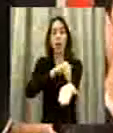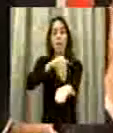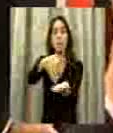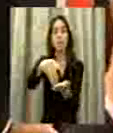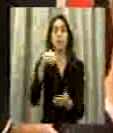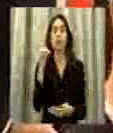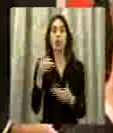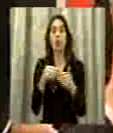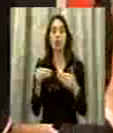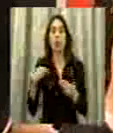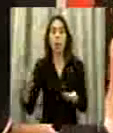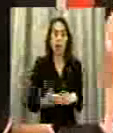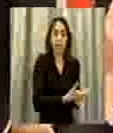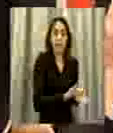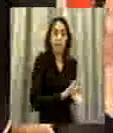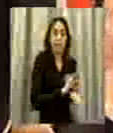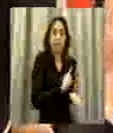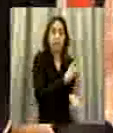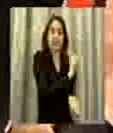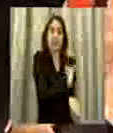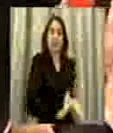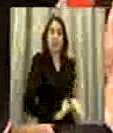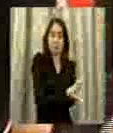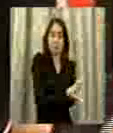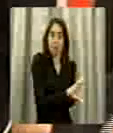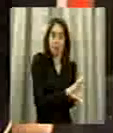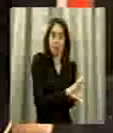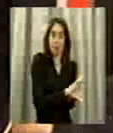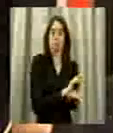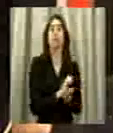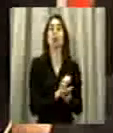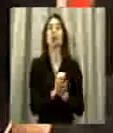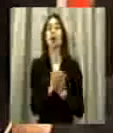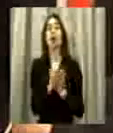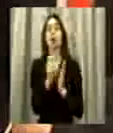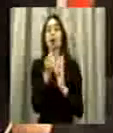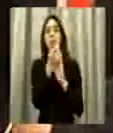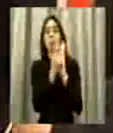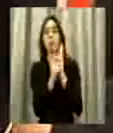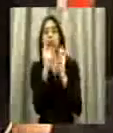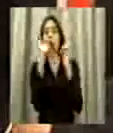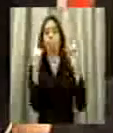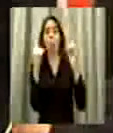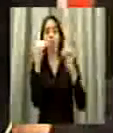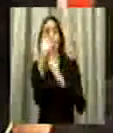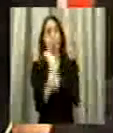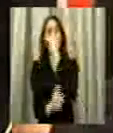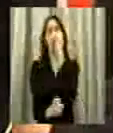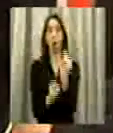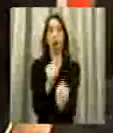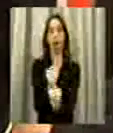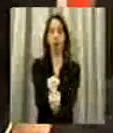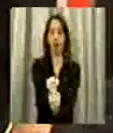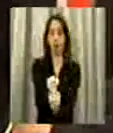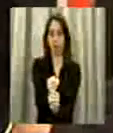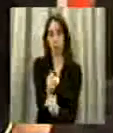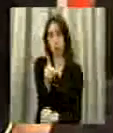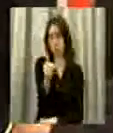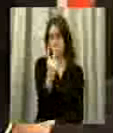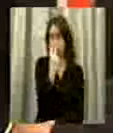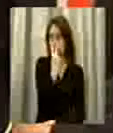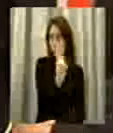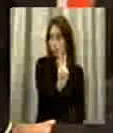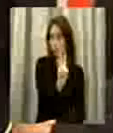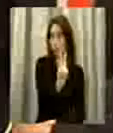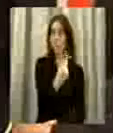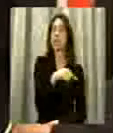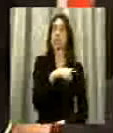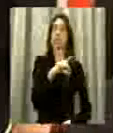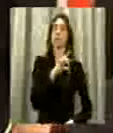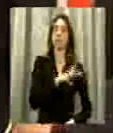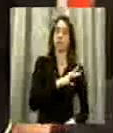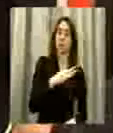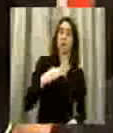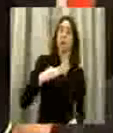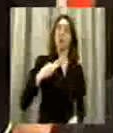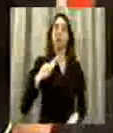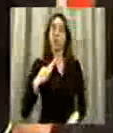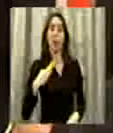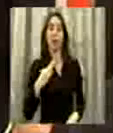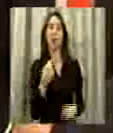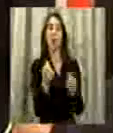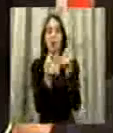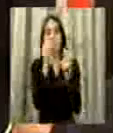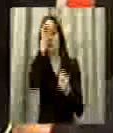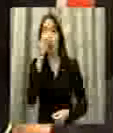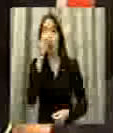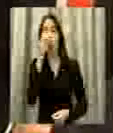$50 millones de ingresos fiscales. Si se mantiene en promedio para el año completo. Por lo tanto, ustedes ven que nosotros somos dependientes del precio del cobre, y los precios del